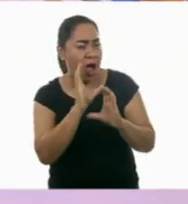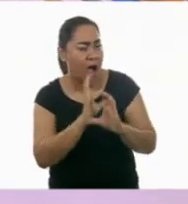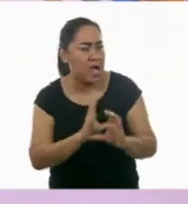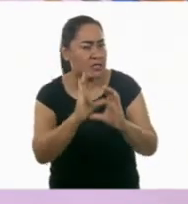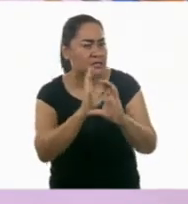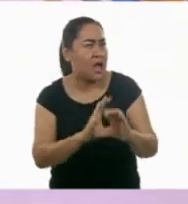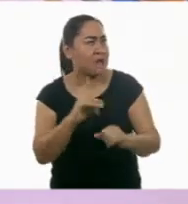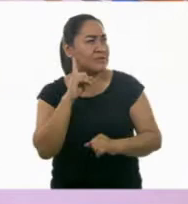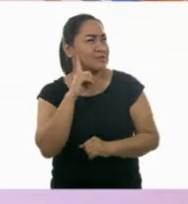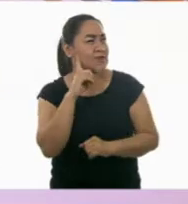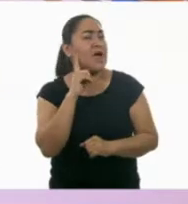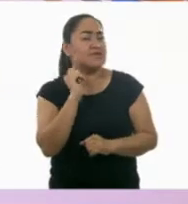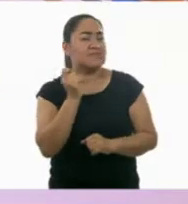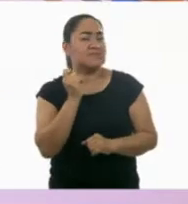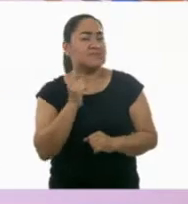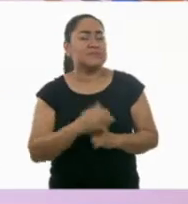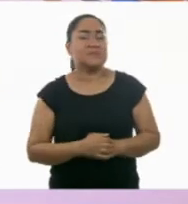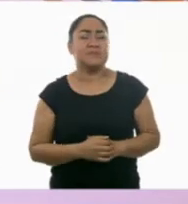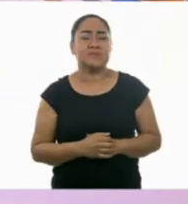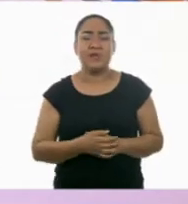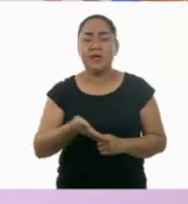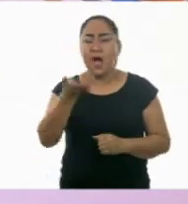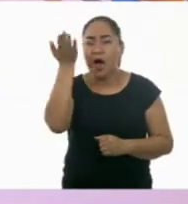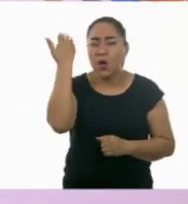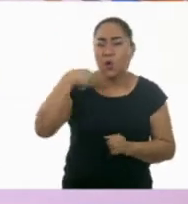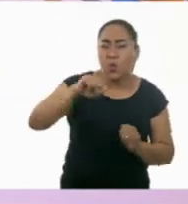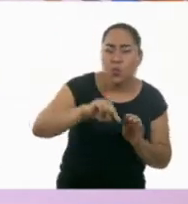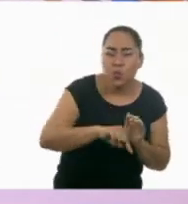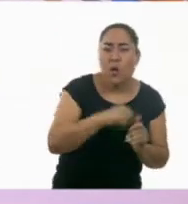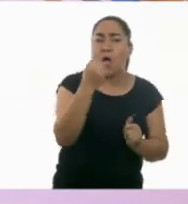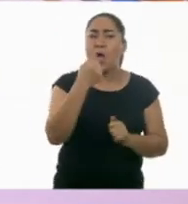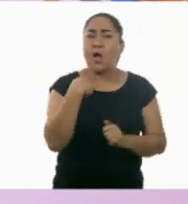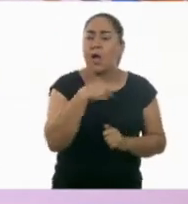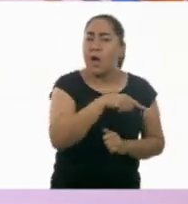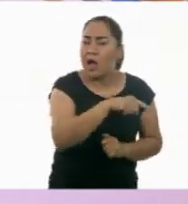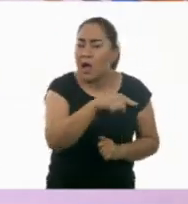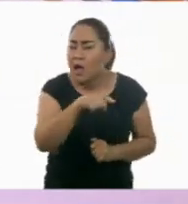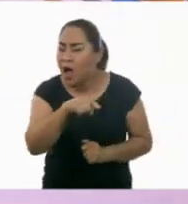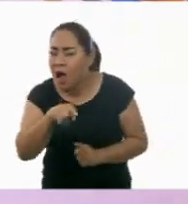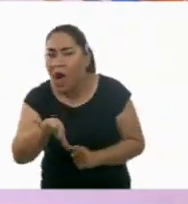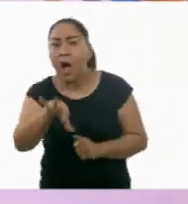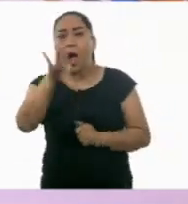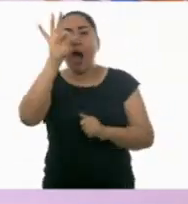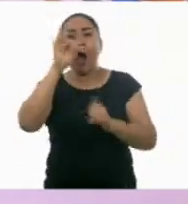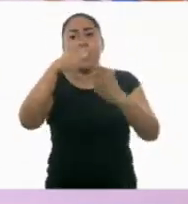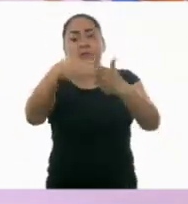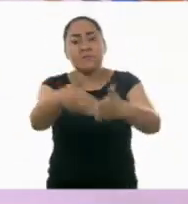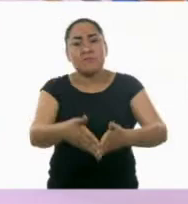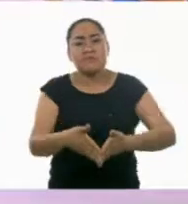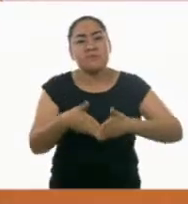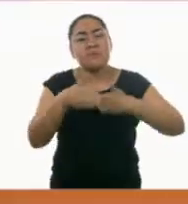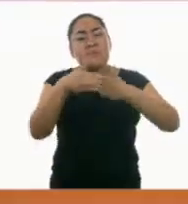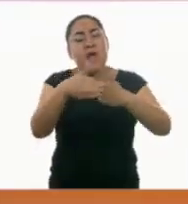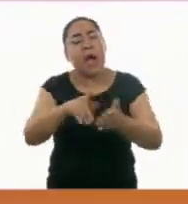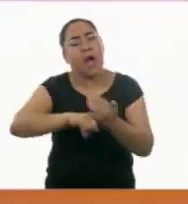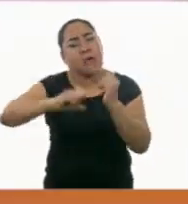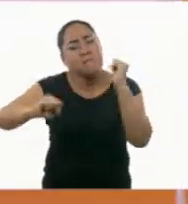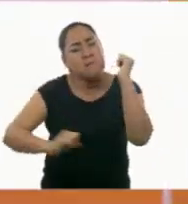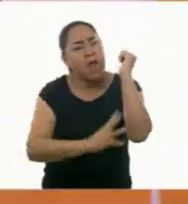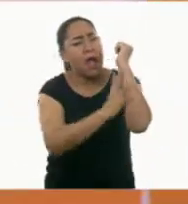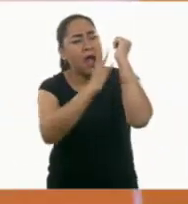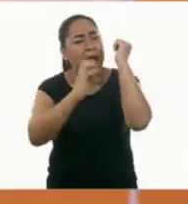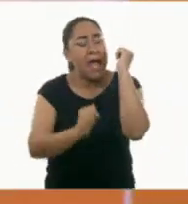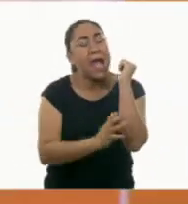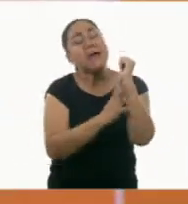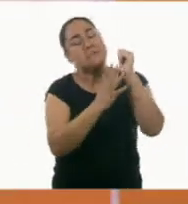imaginemos. Una vez me encontré una barca en la playa y me